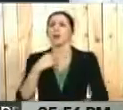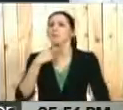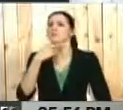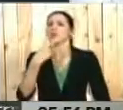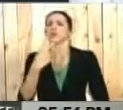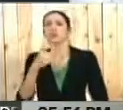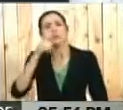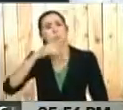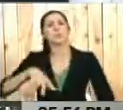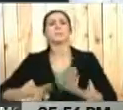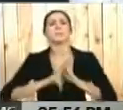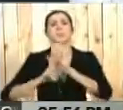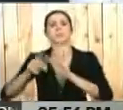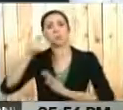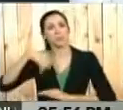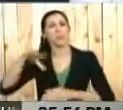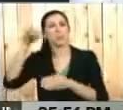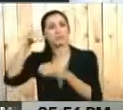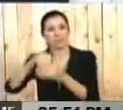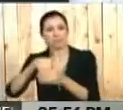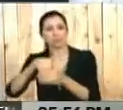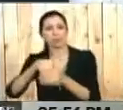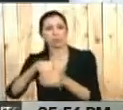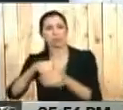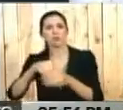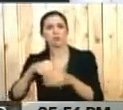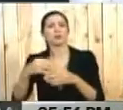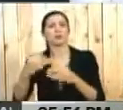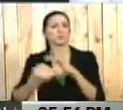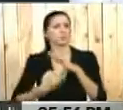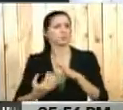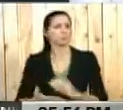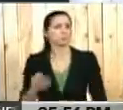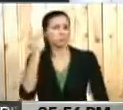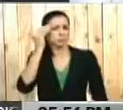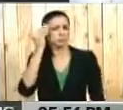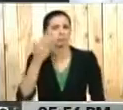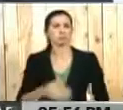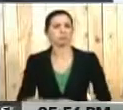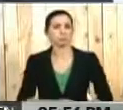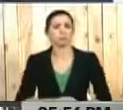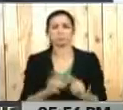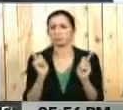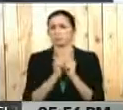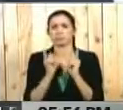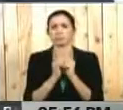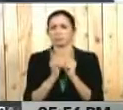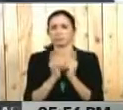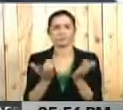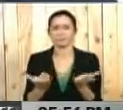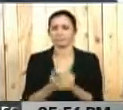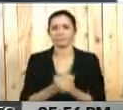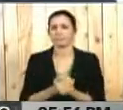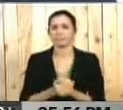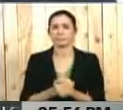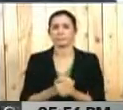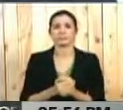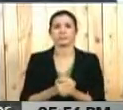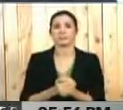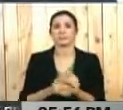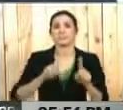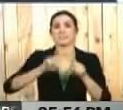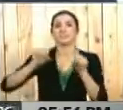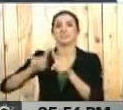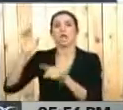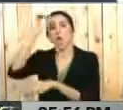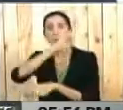pueblo dentro de la estructura del Estado, doctor. No sé qué análisis puede hacer. No, muy breve. La verdad es que es una pluralidad de